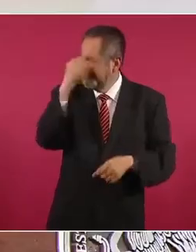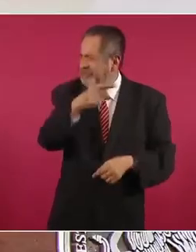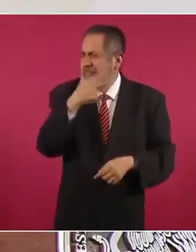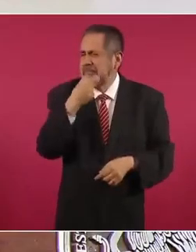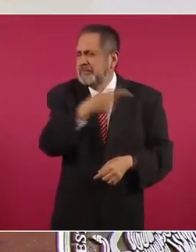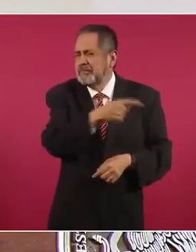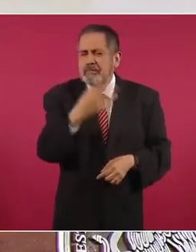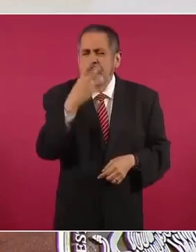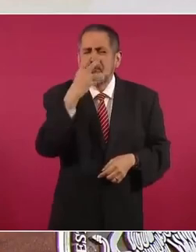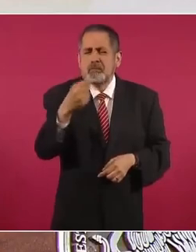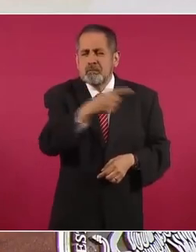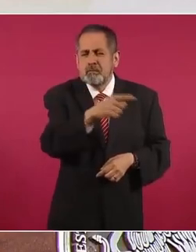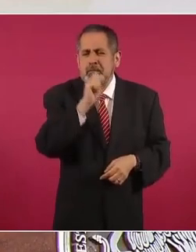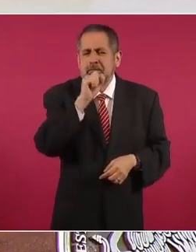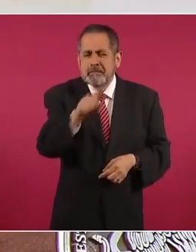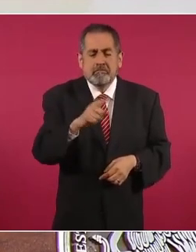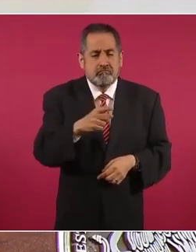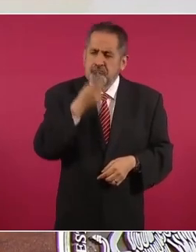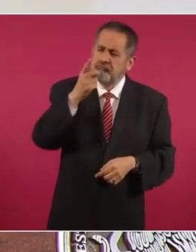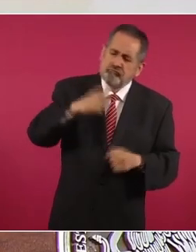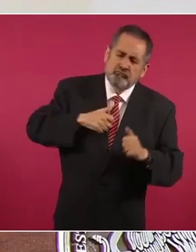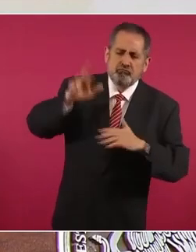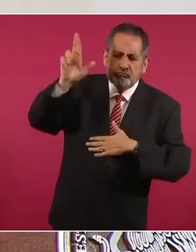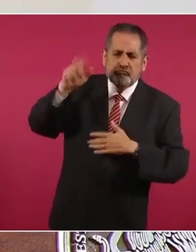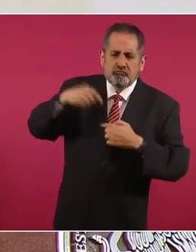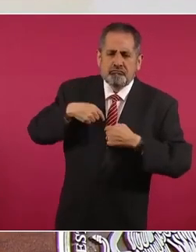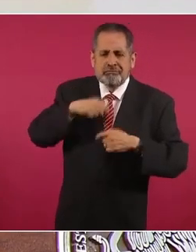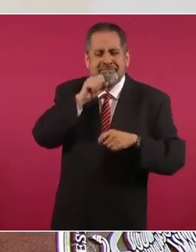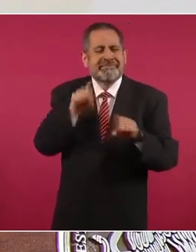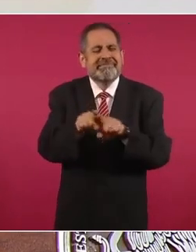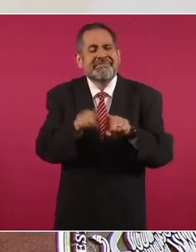Coyoacán, que ya también expresó que quiere?